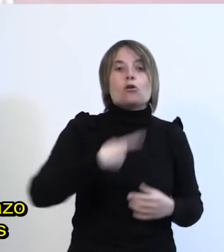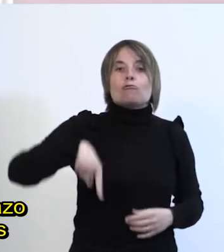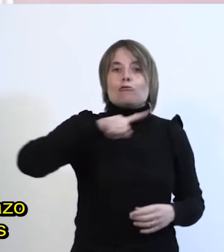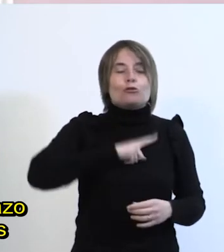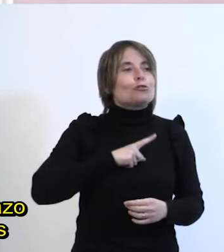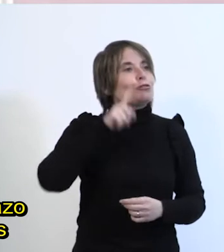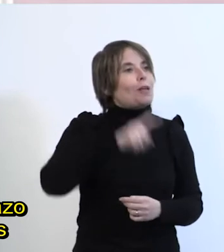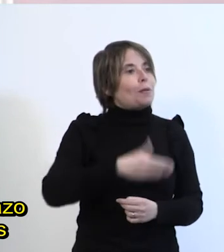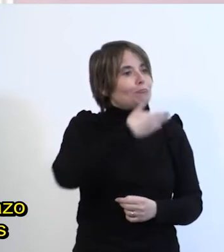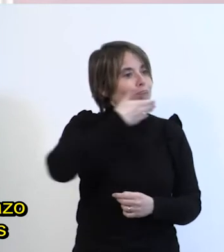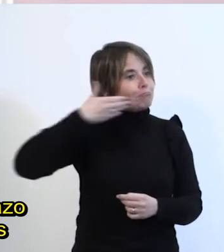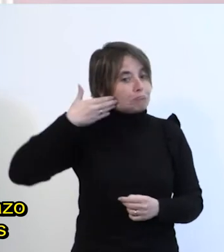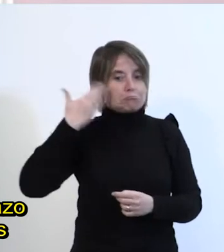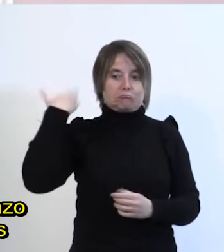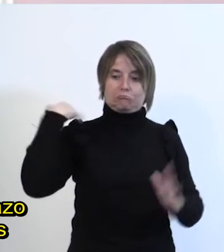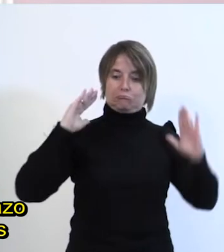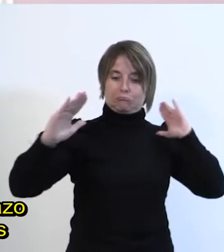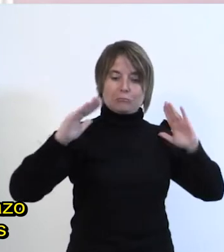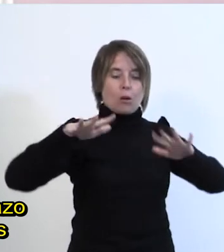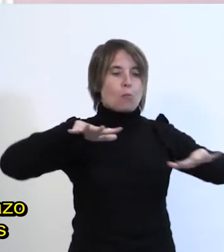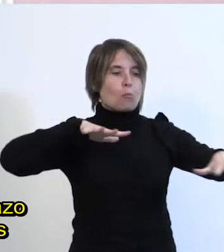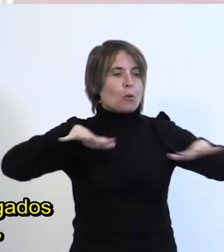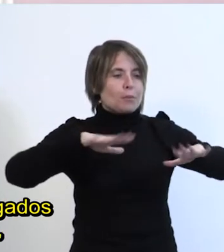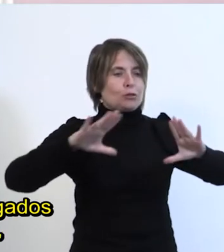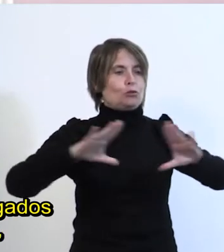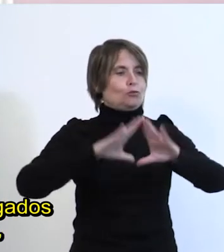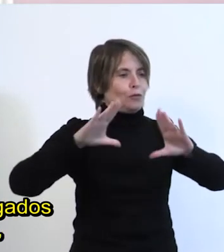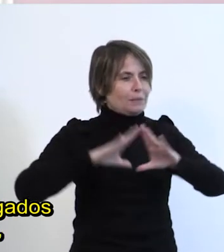también tenemos el gustazo de ver que en los últimos tiempos